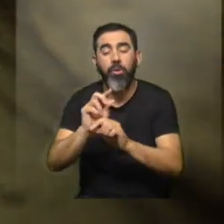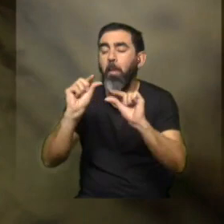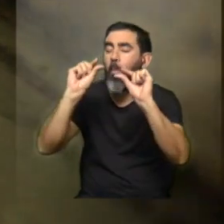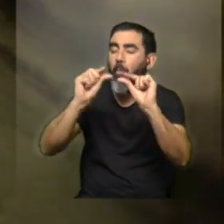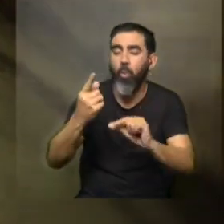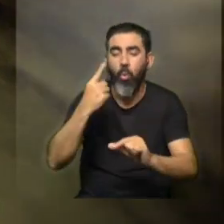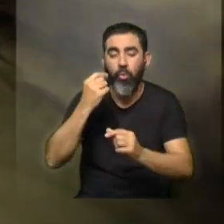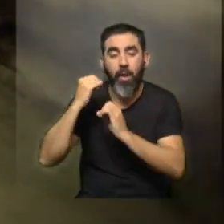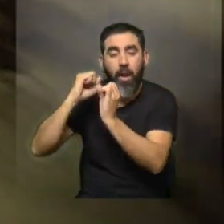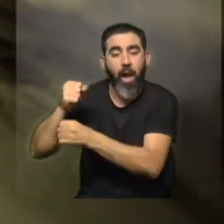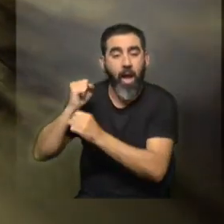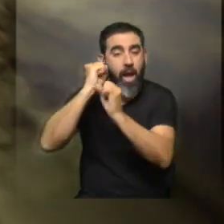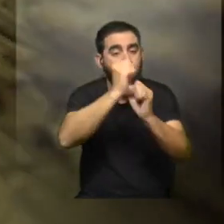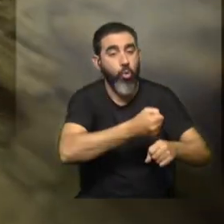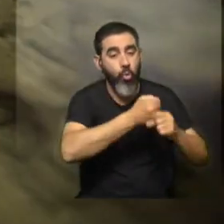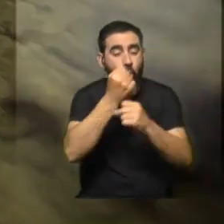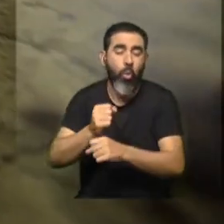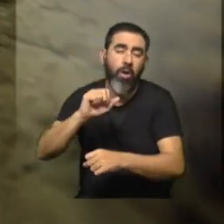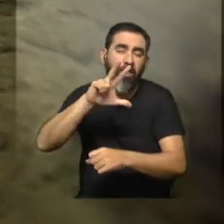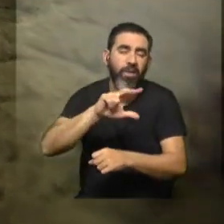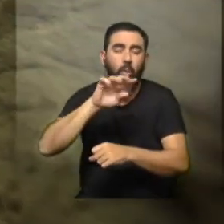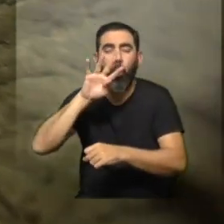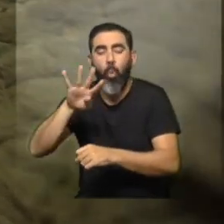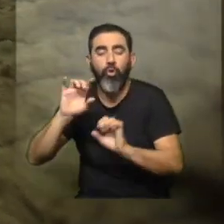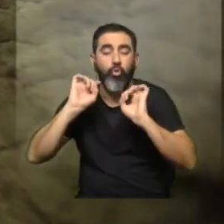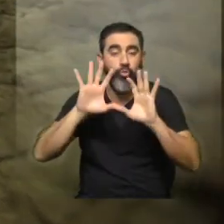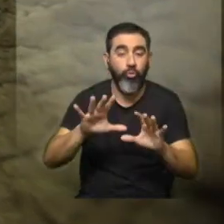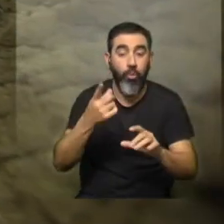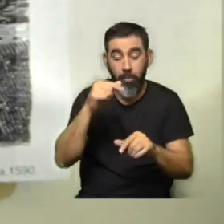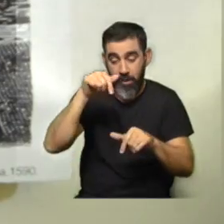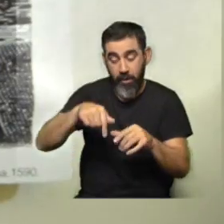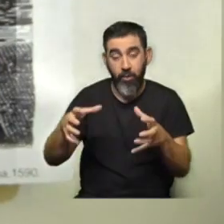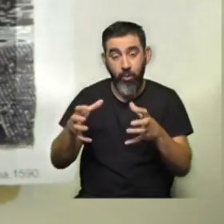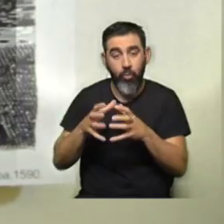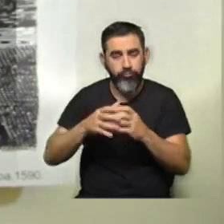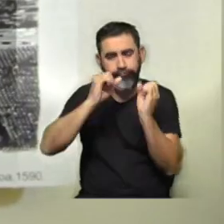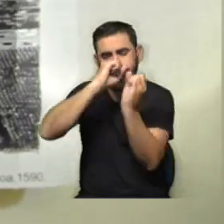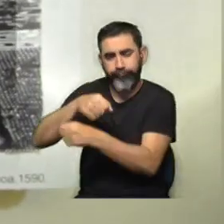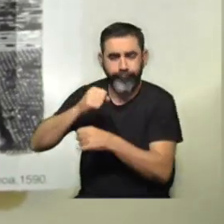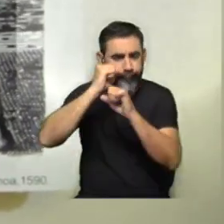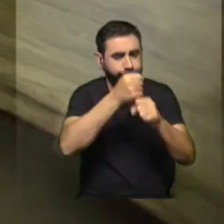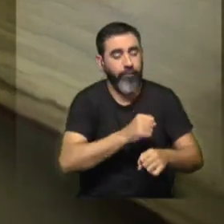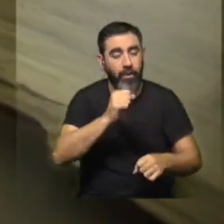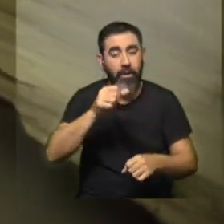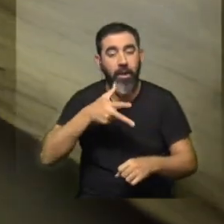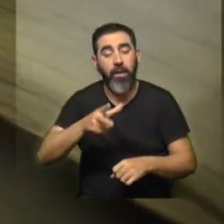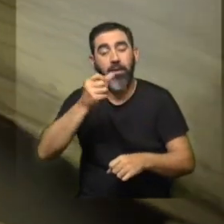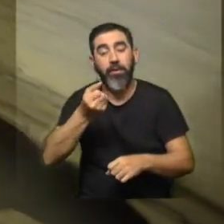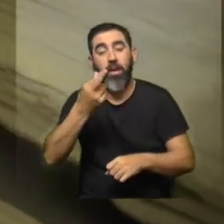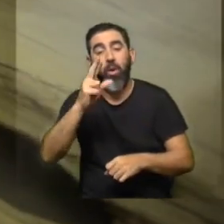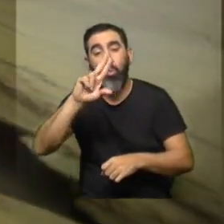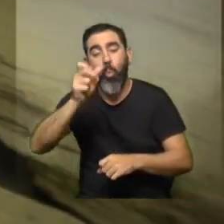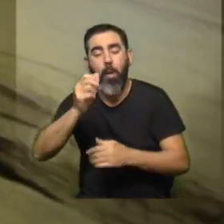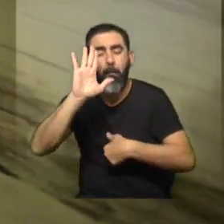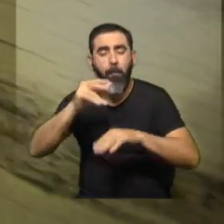conocen pocas canoas en Uruguay, 3 o 4 creo, los grupos de aquí eran canoeros. Los charrúas eran grupos canoeros, la